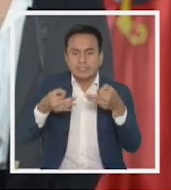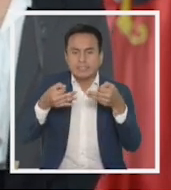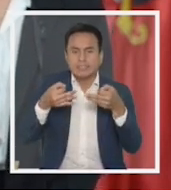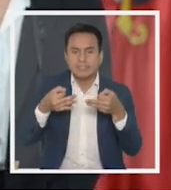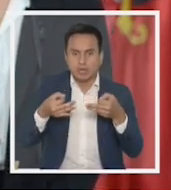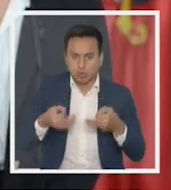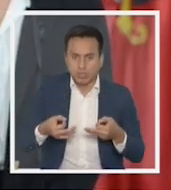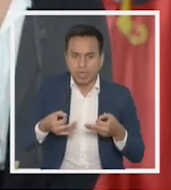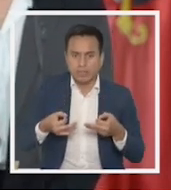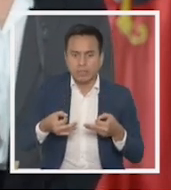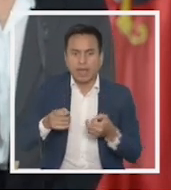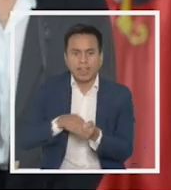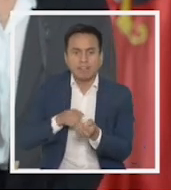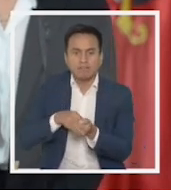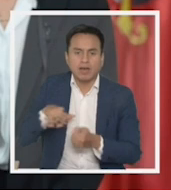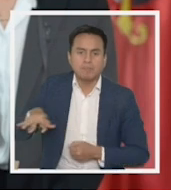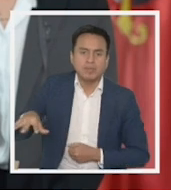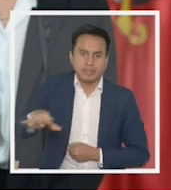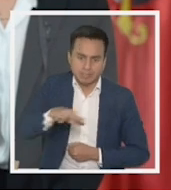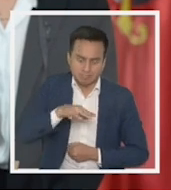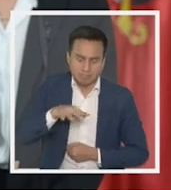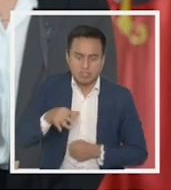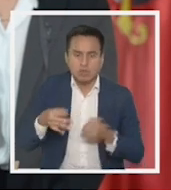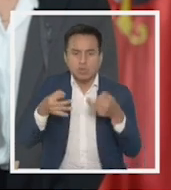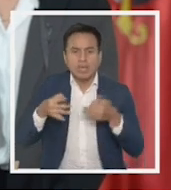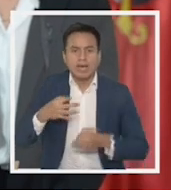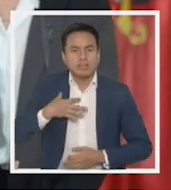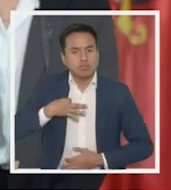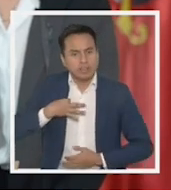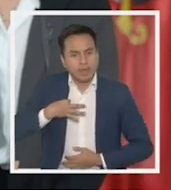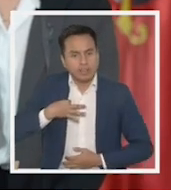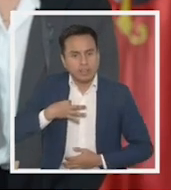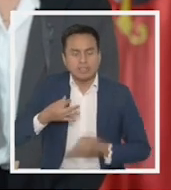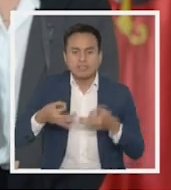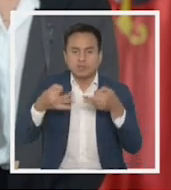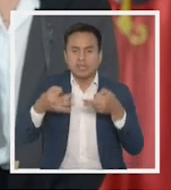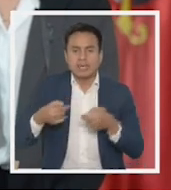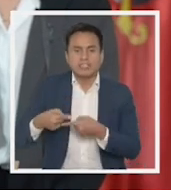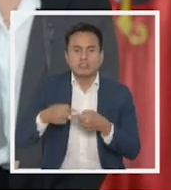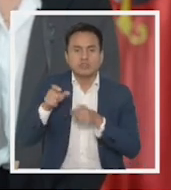ciudadana, de seguridad social, de seguridad económica.